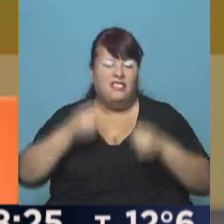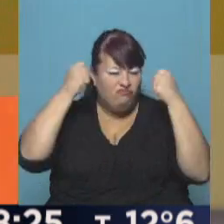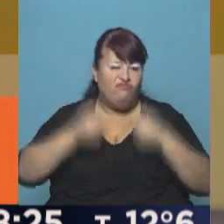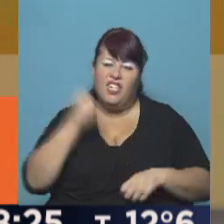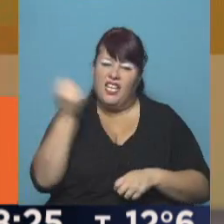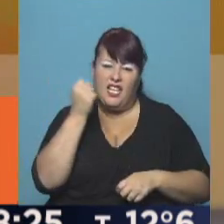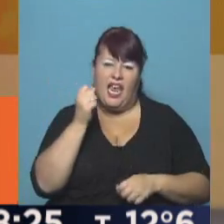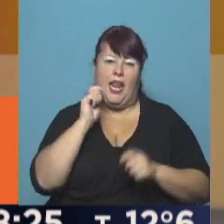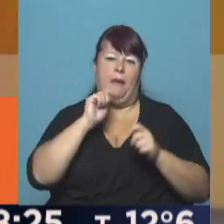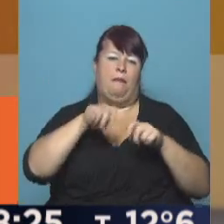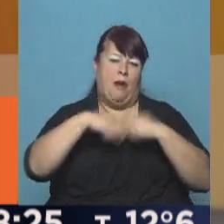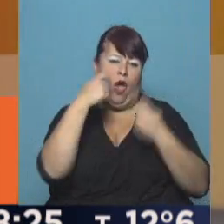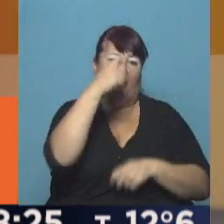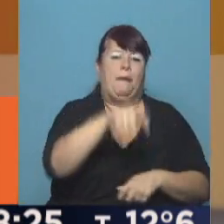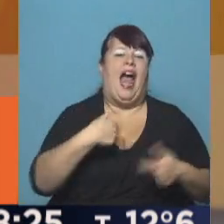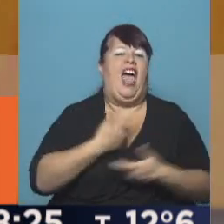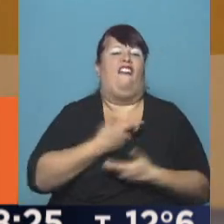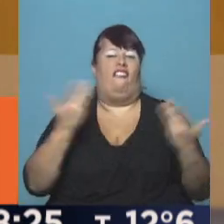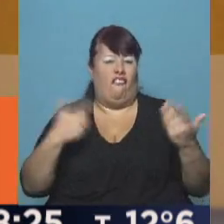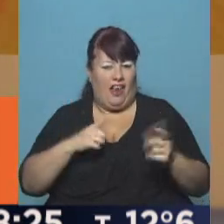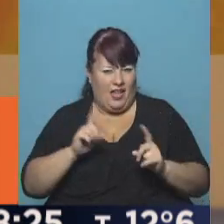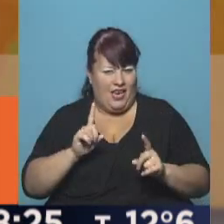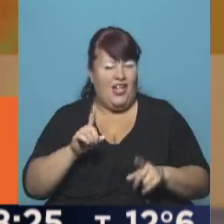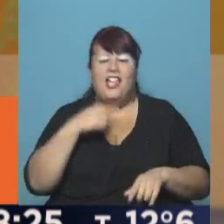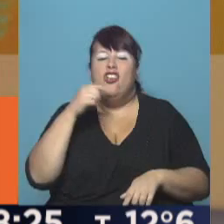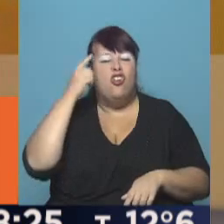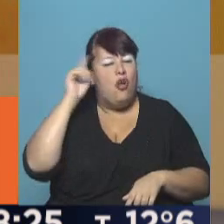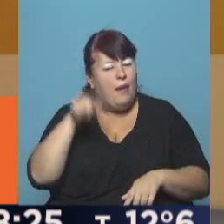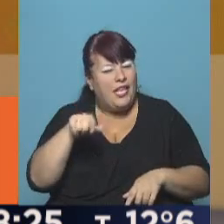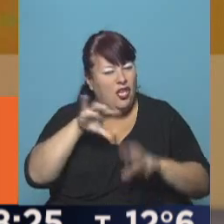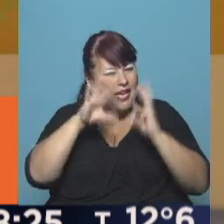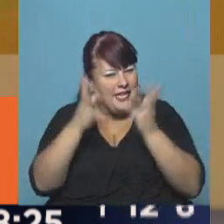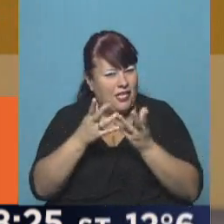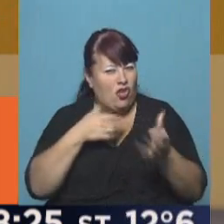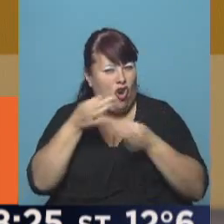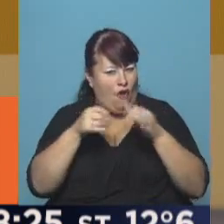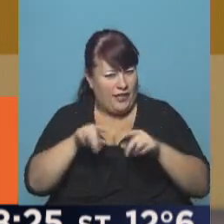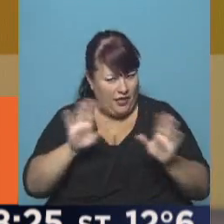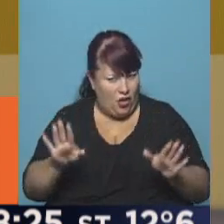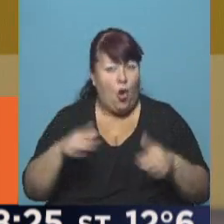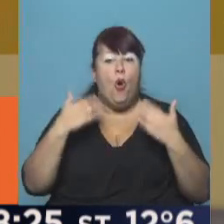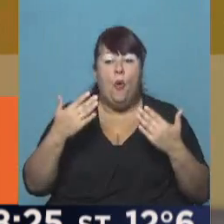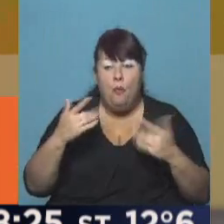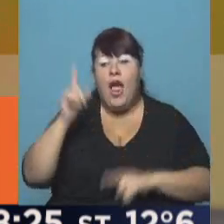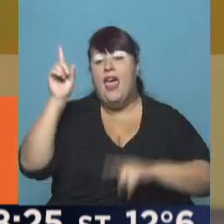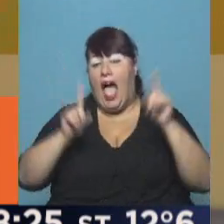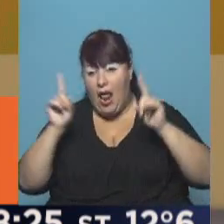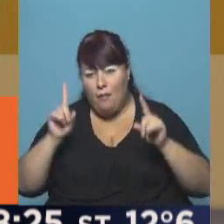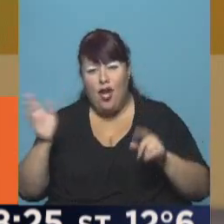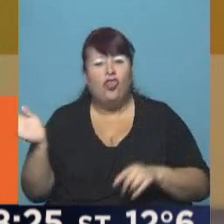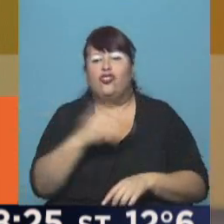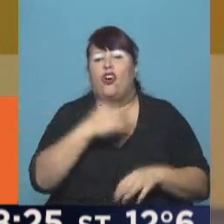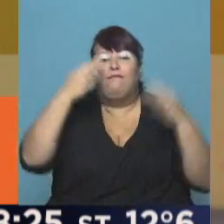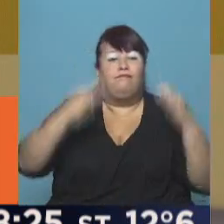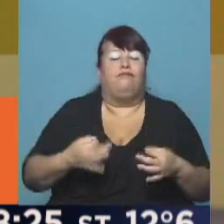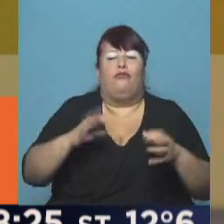decididas a dañar a otros para satisfacerse. No creo que este sea el universo de lo que estamos hablando. Puede haber algunas, pero no lo puedo